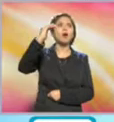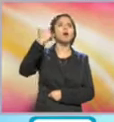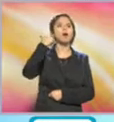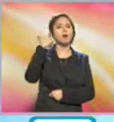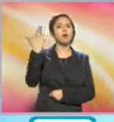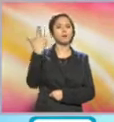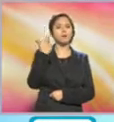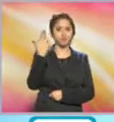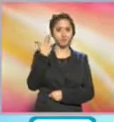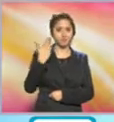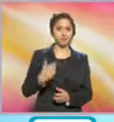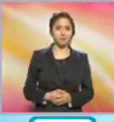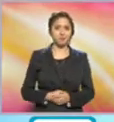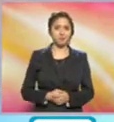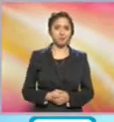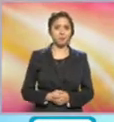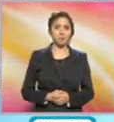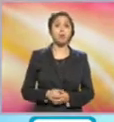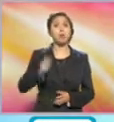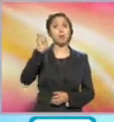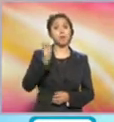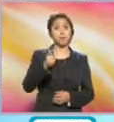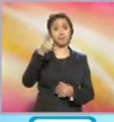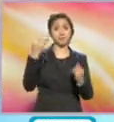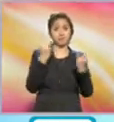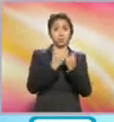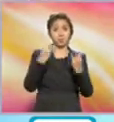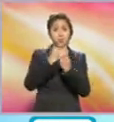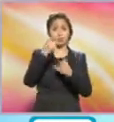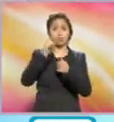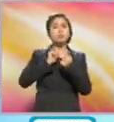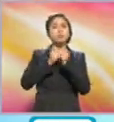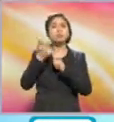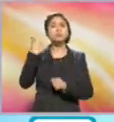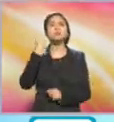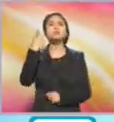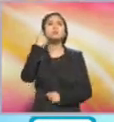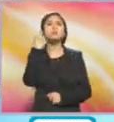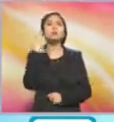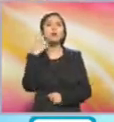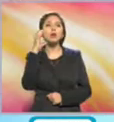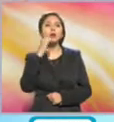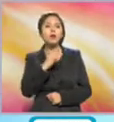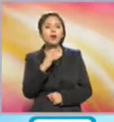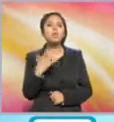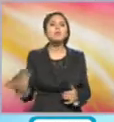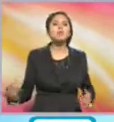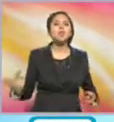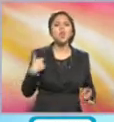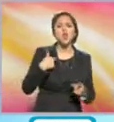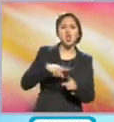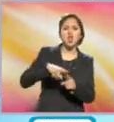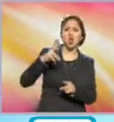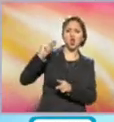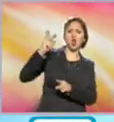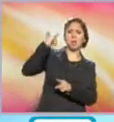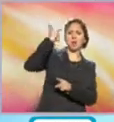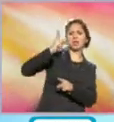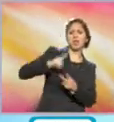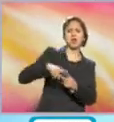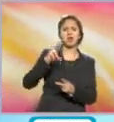bueno, la también, sabes. A pues tu mamá parte. lavando los trastes cantándola. Claro, ¿no? feliz de la Sí. vida. ¡Y princesa! ¿No? Ahí está.